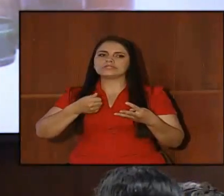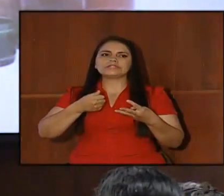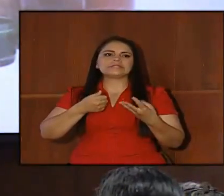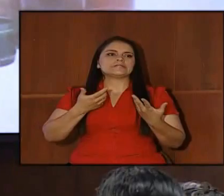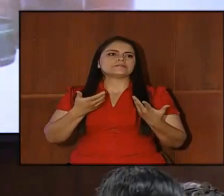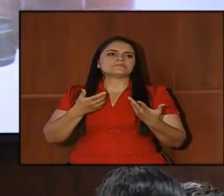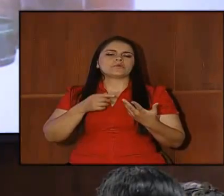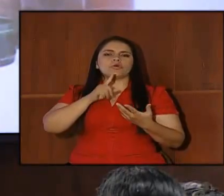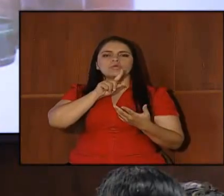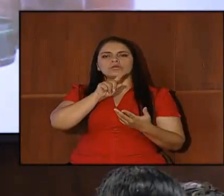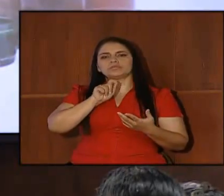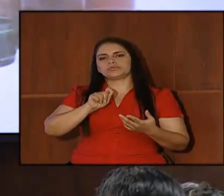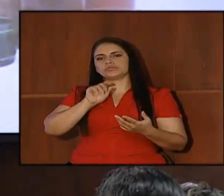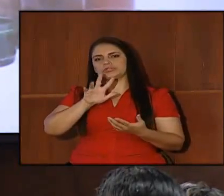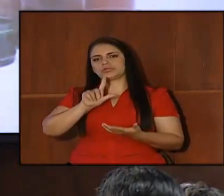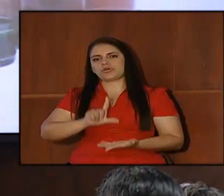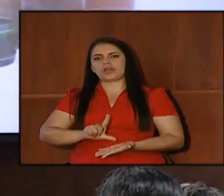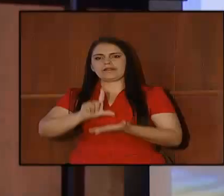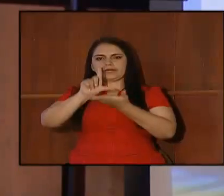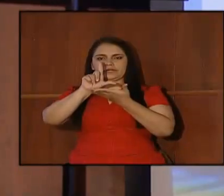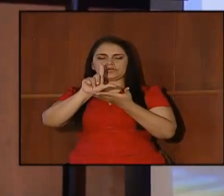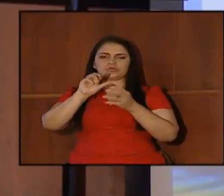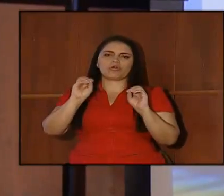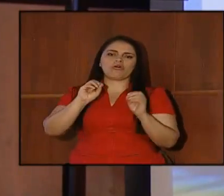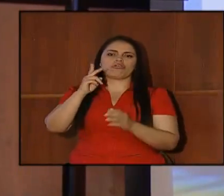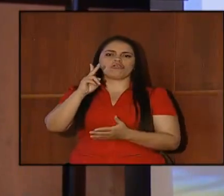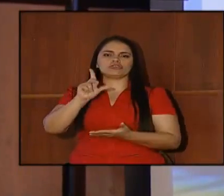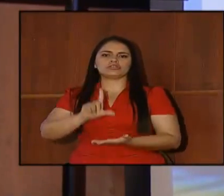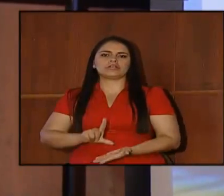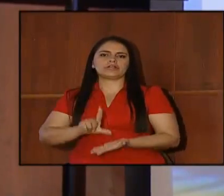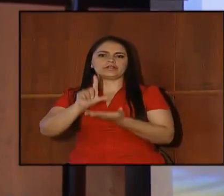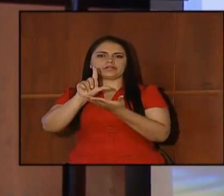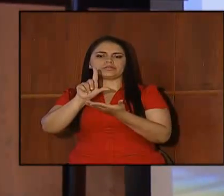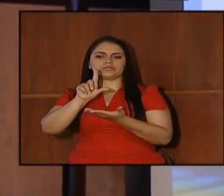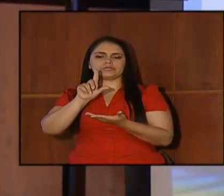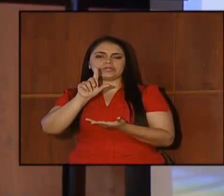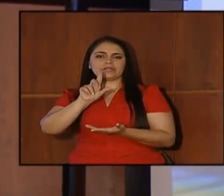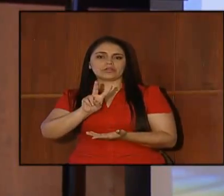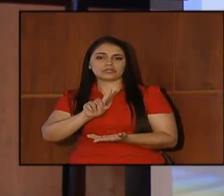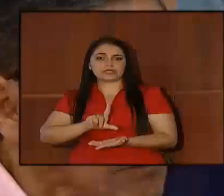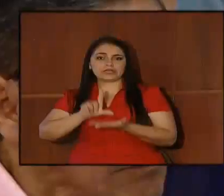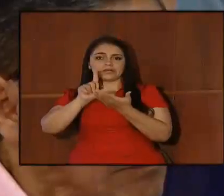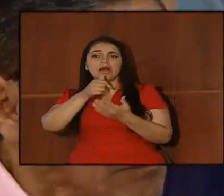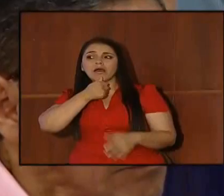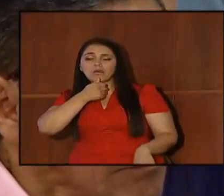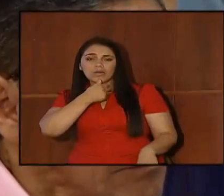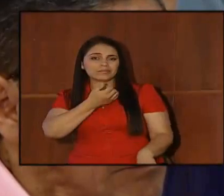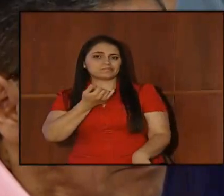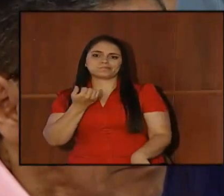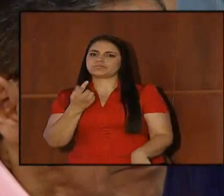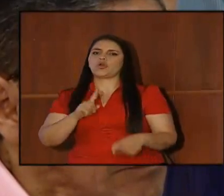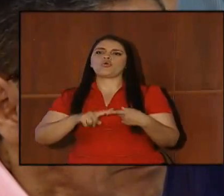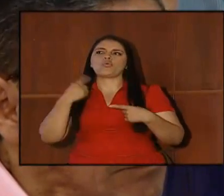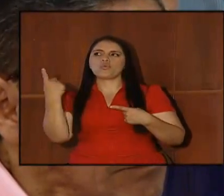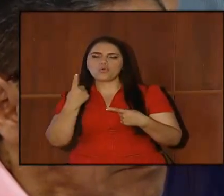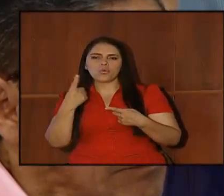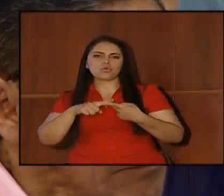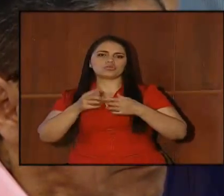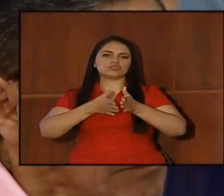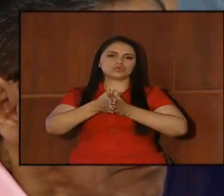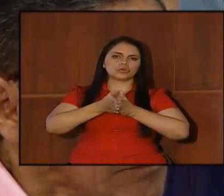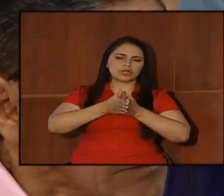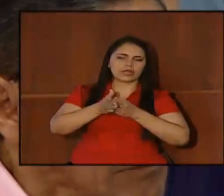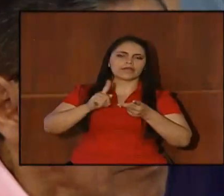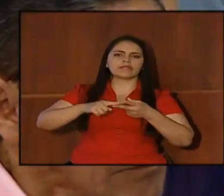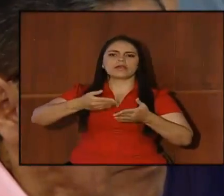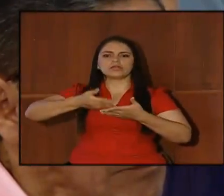debe tomar más o menos entre 1,5 litros a 2 litros de agua. Líquido no solamente es agua, es el jugo, el chocolate, la